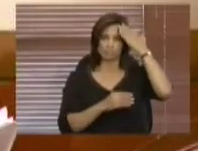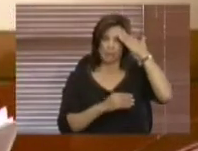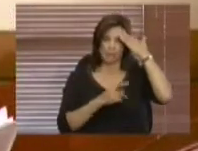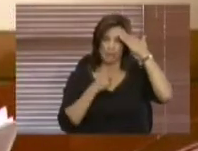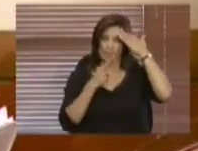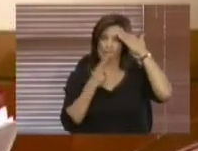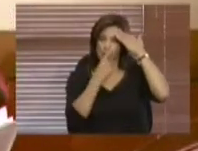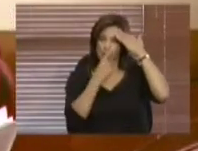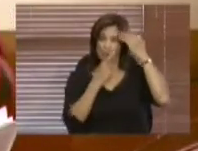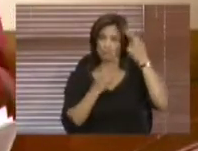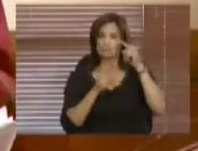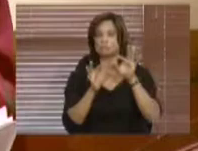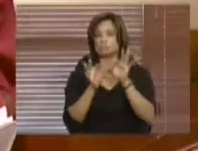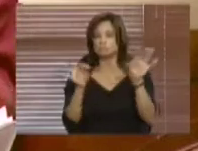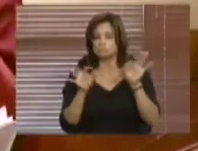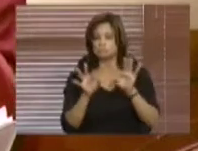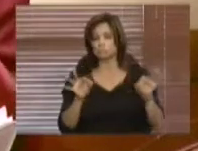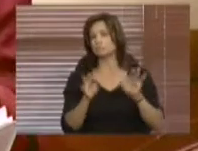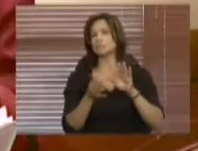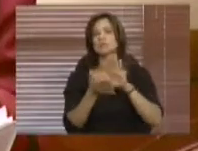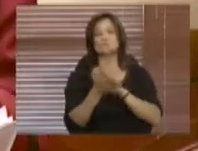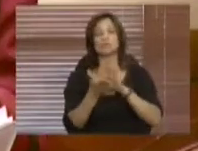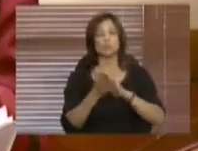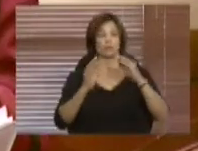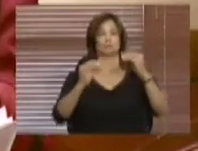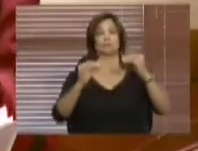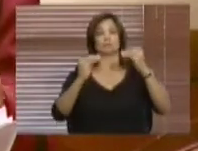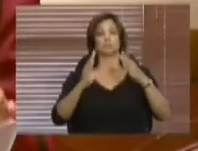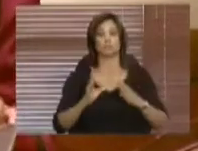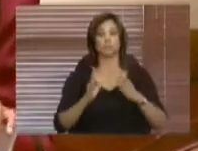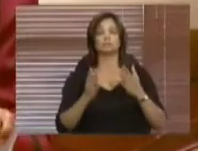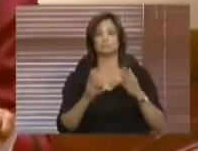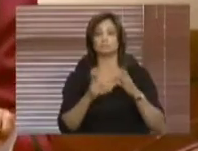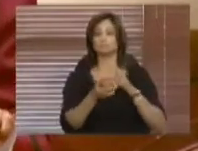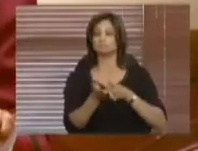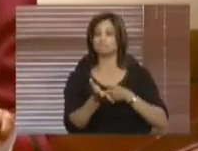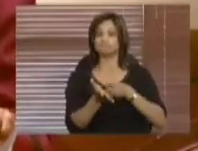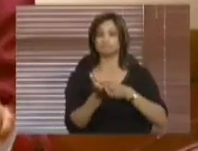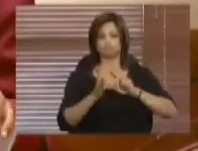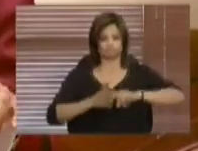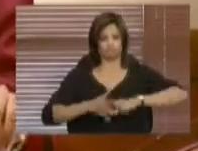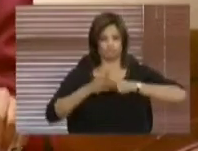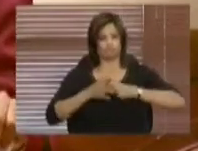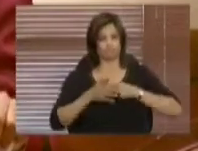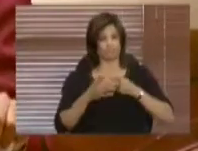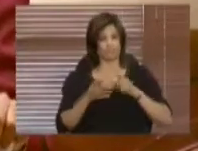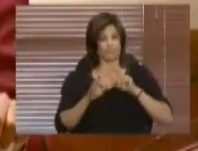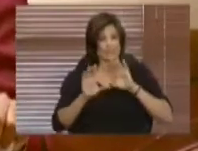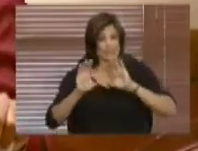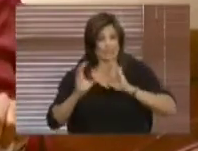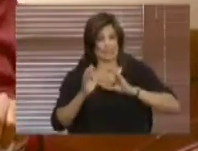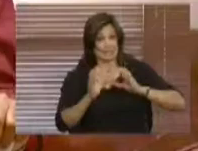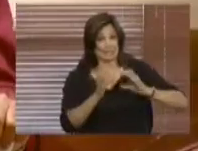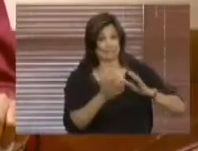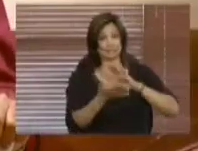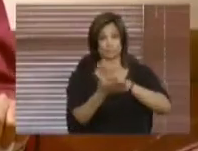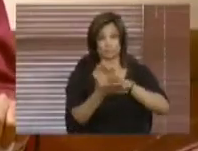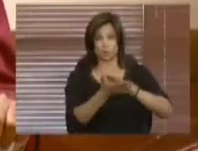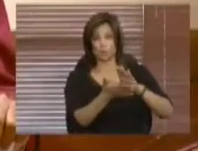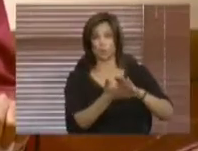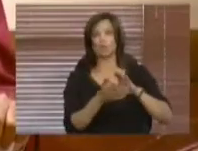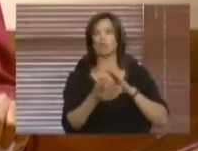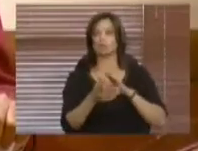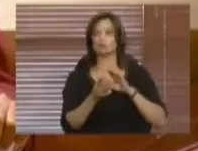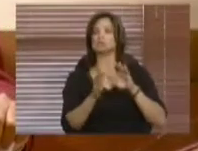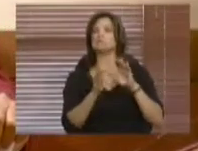es texto escolar y docente. Su realidad comienza en los salones de clase. La escuela